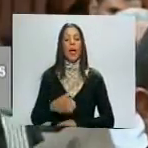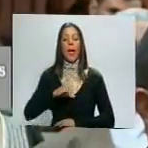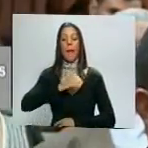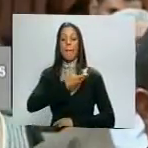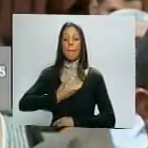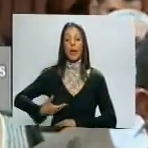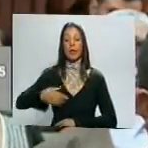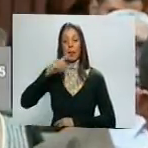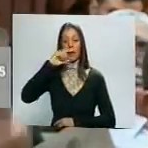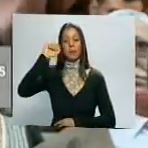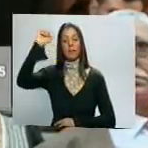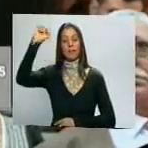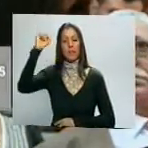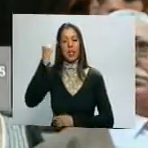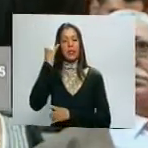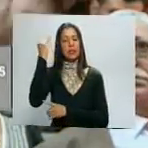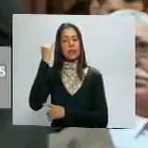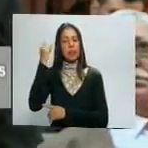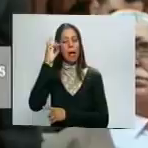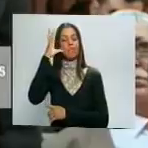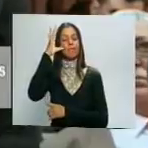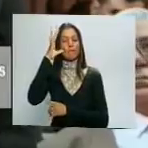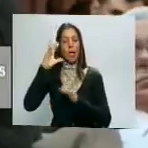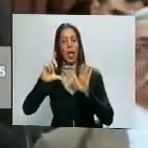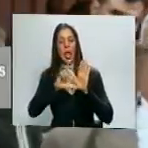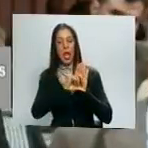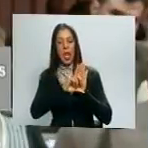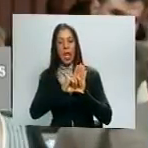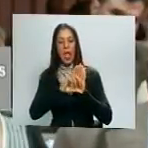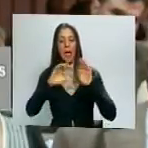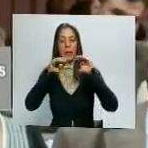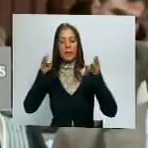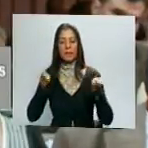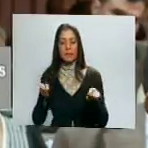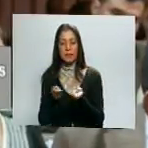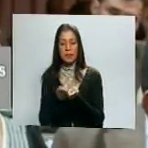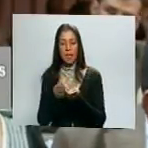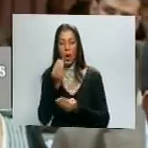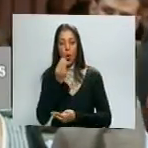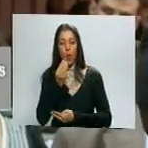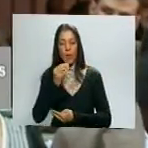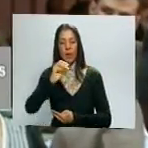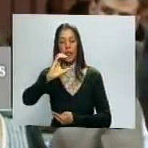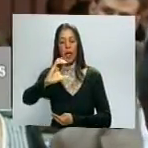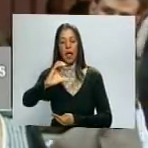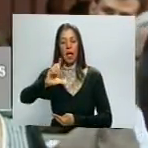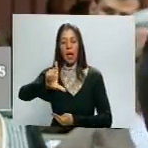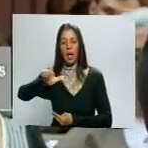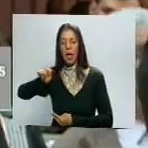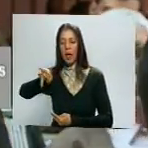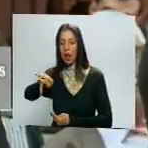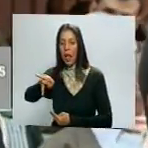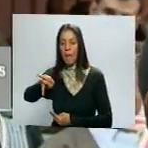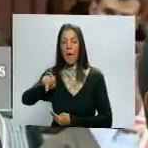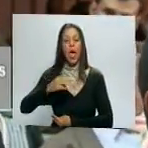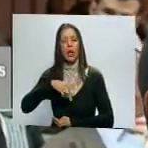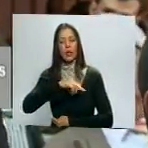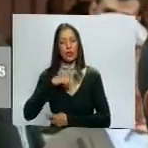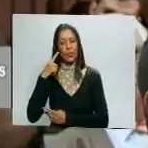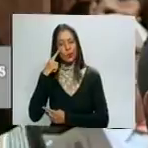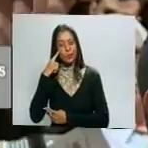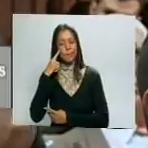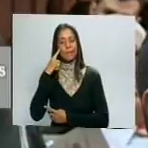República vino a proponérnoslas en este mismo espacio, nosotros los comuneros y las comuneras,